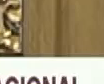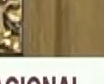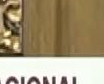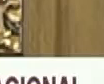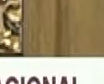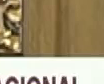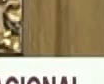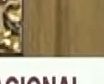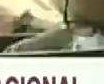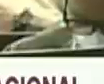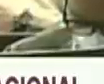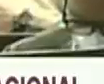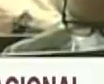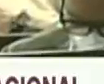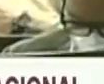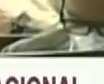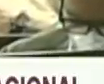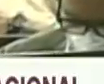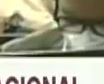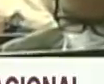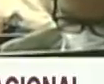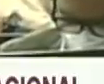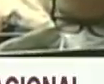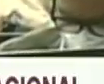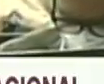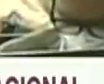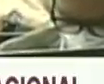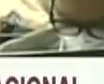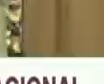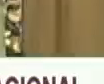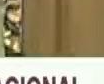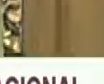un acontecimiento, sobre todo porque